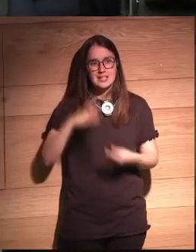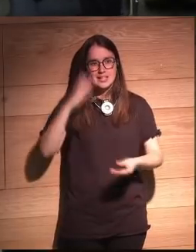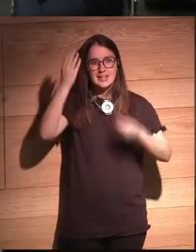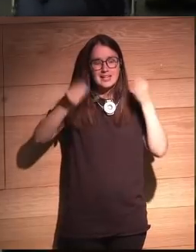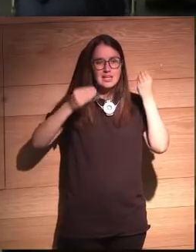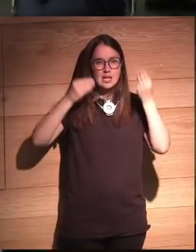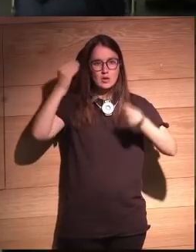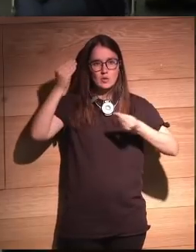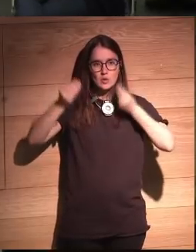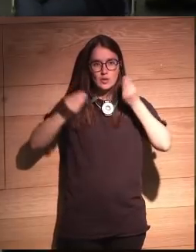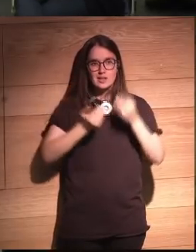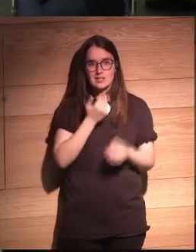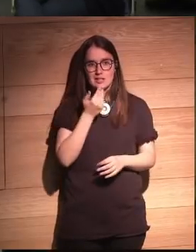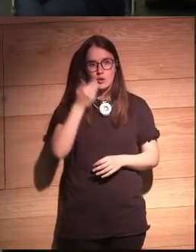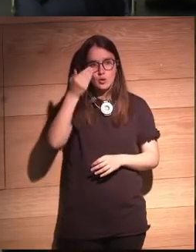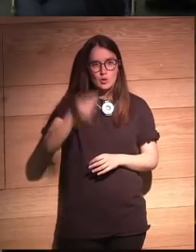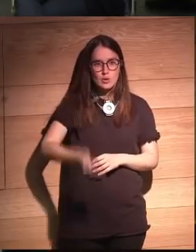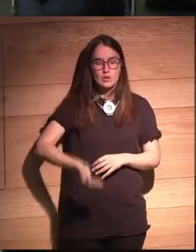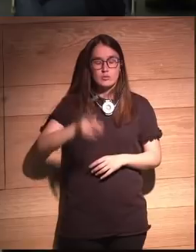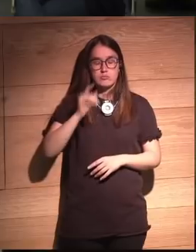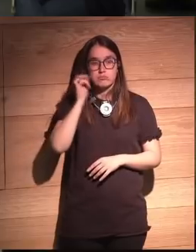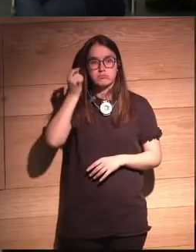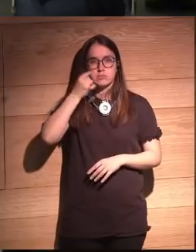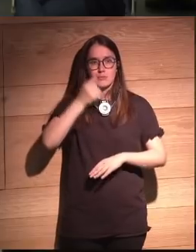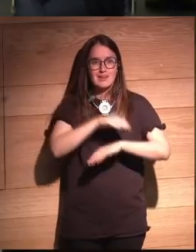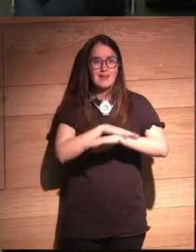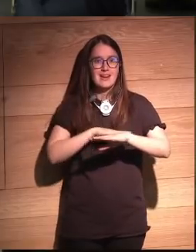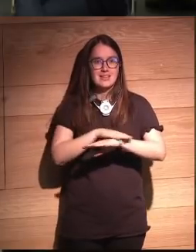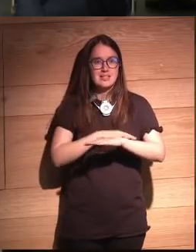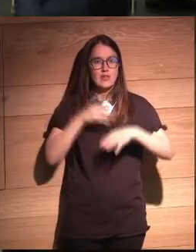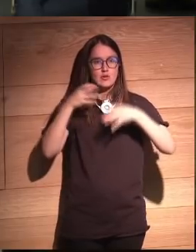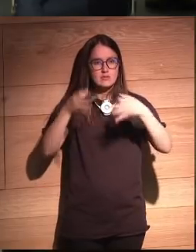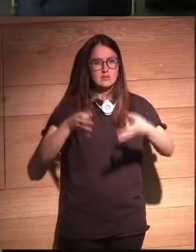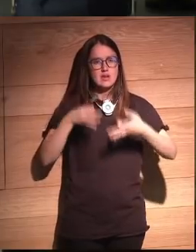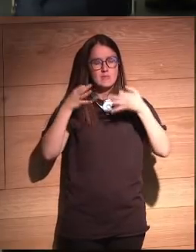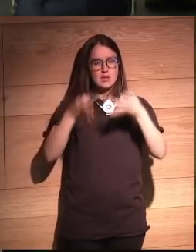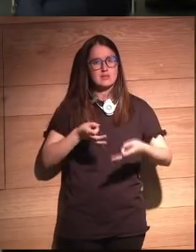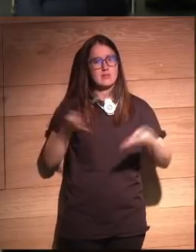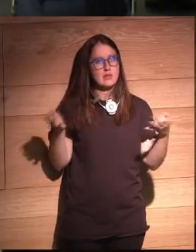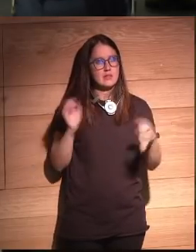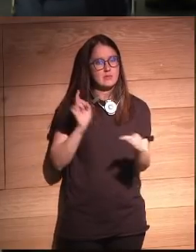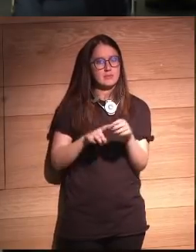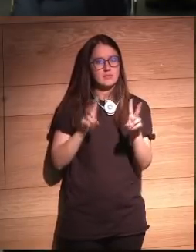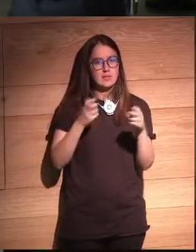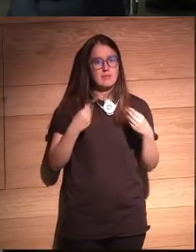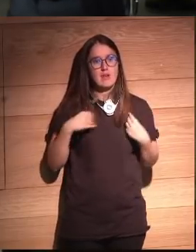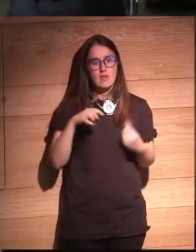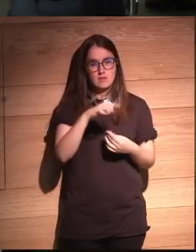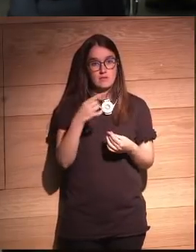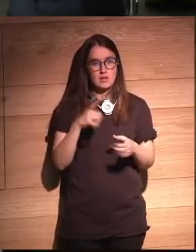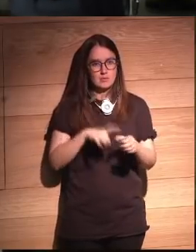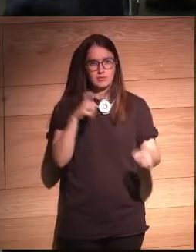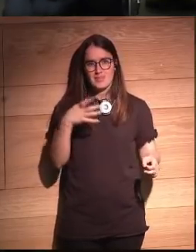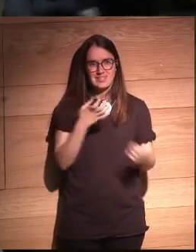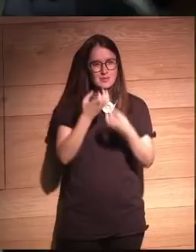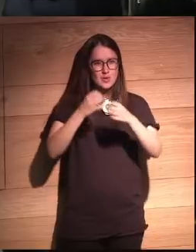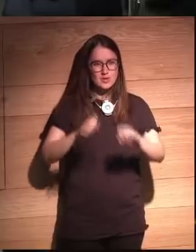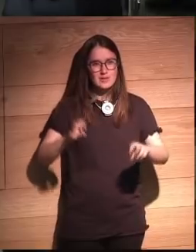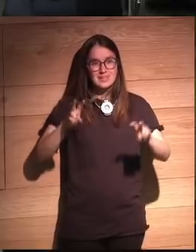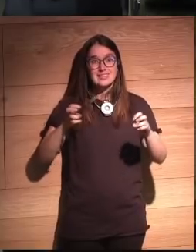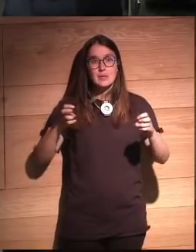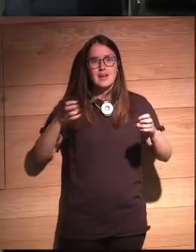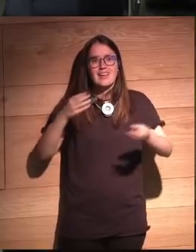es algo muy importante darse cuenta que el Estado siempre va a participar en el tema de la vivienda. No hay forma de que no participe. El tema es qué